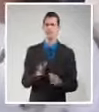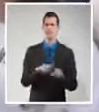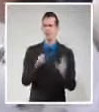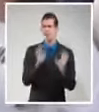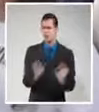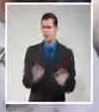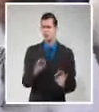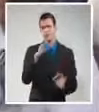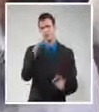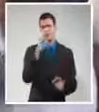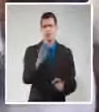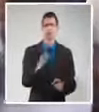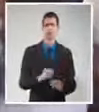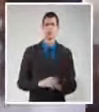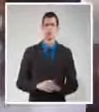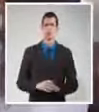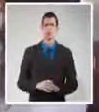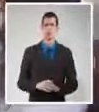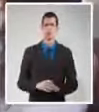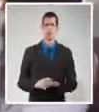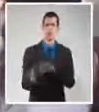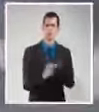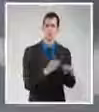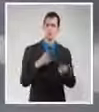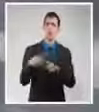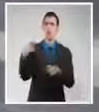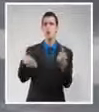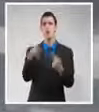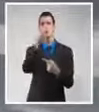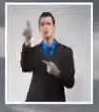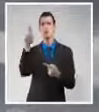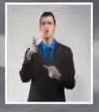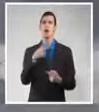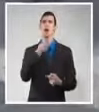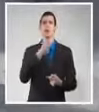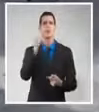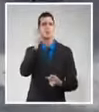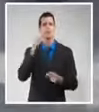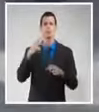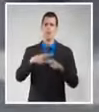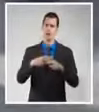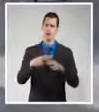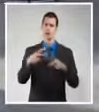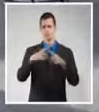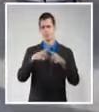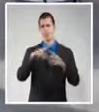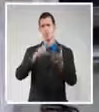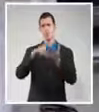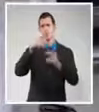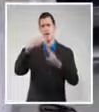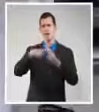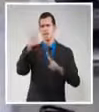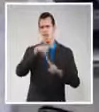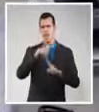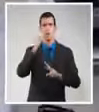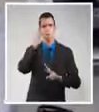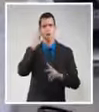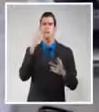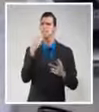sumó el show mediático protagonizado por los contrarrevolucionarios Rosa María Payá, líder del proyecto subversivo Cuba